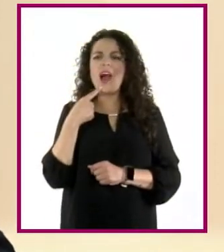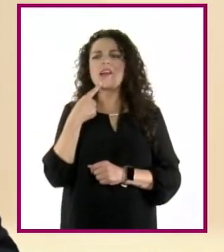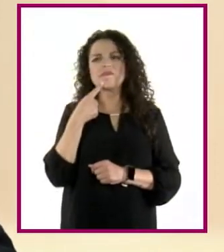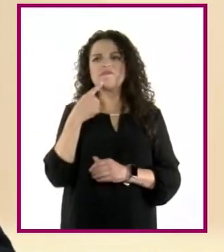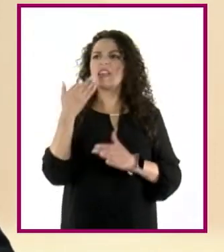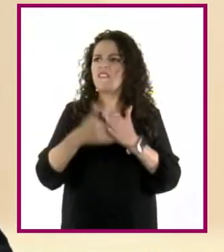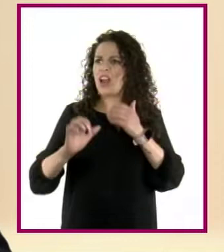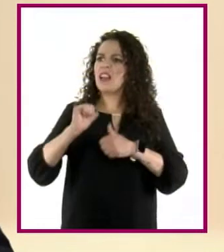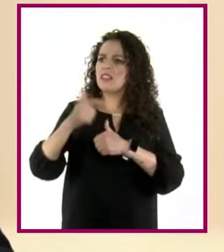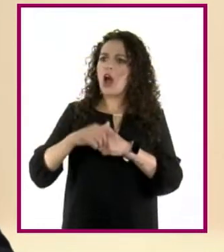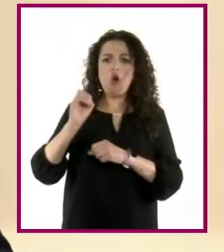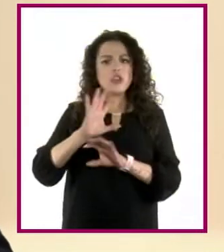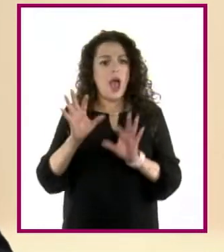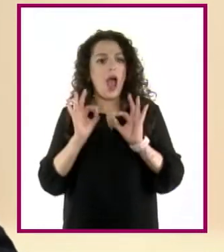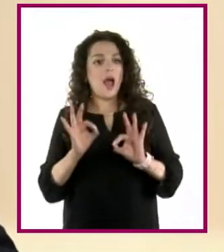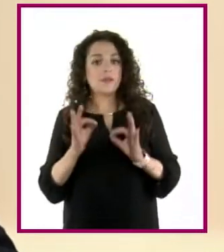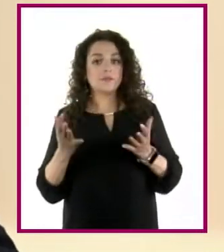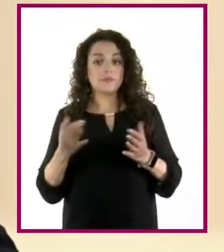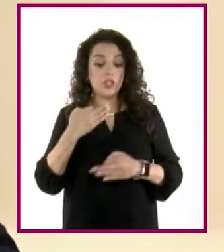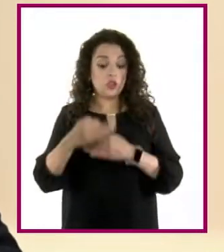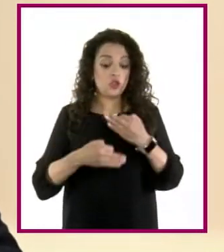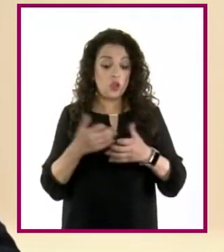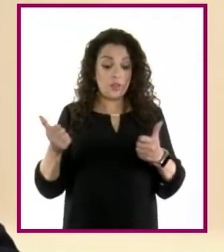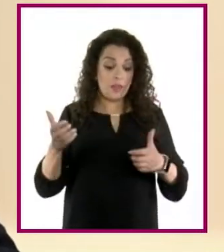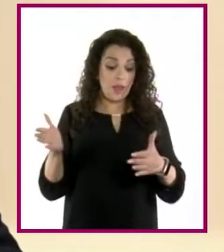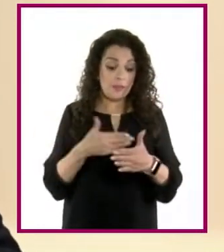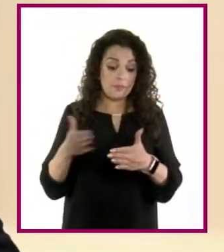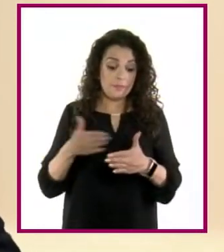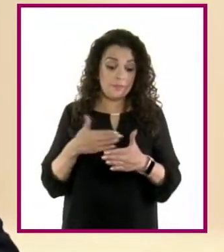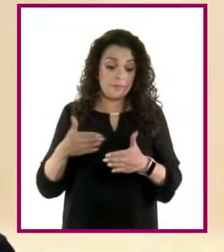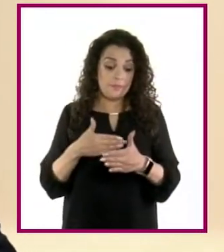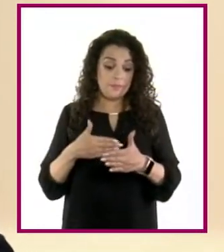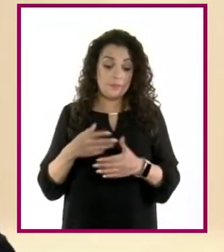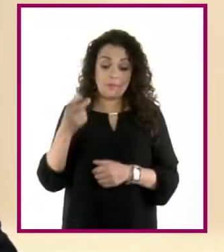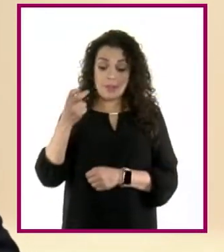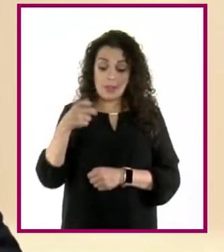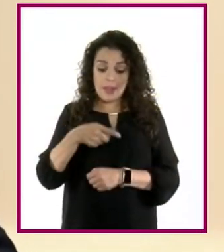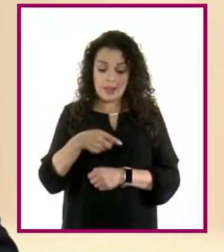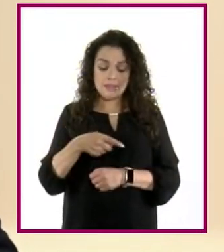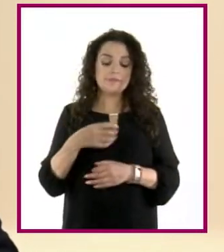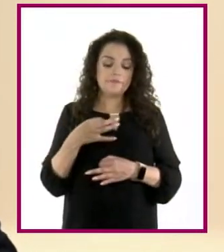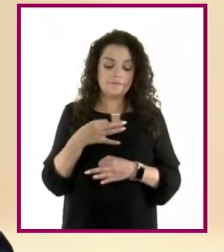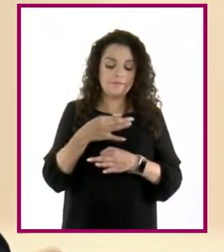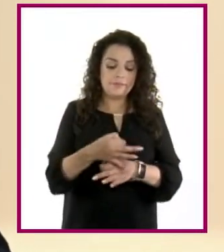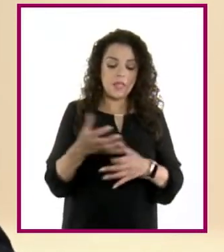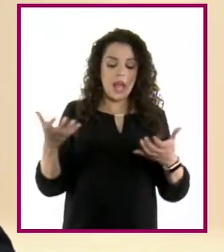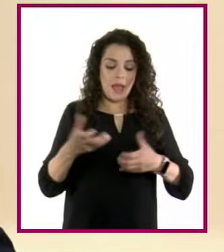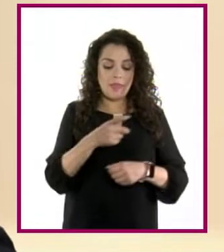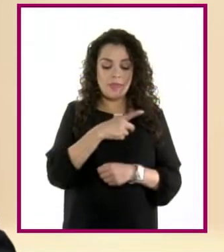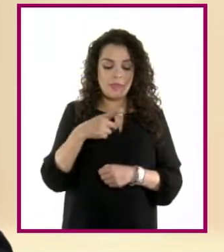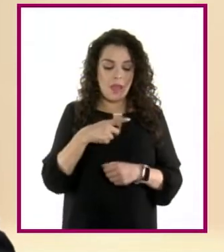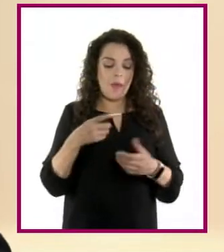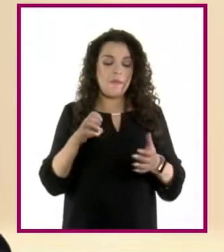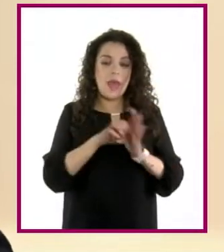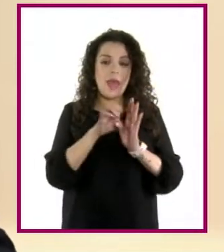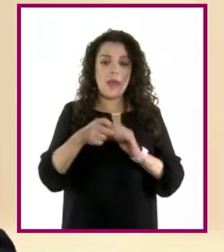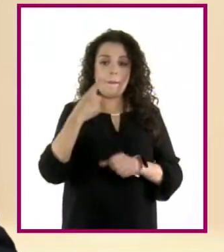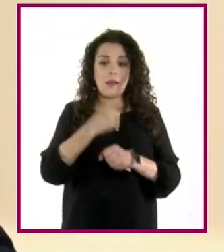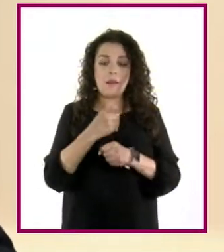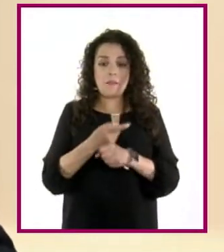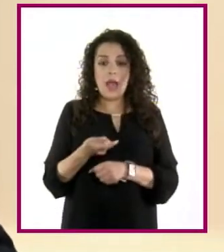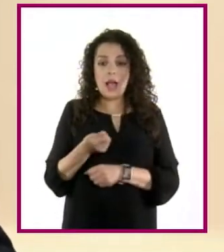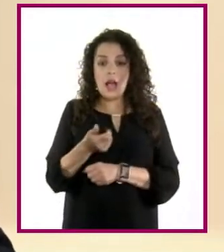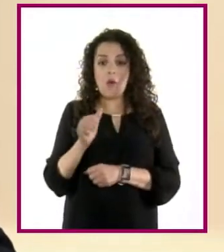cocina y todo lo que se prepara se orienta a lo que se hace en esa etapa. Por ejemplo, primero se tuestan los cacahuates y